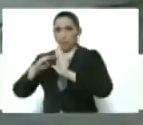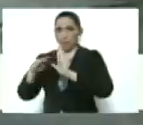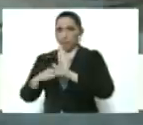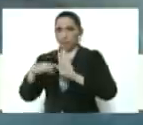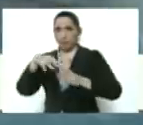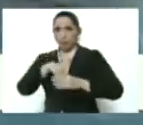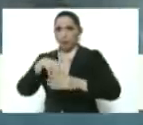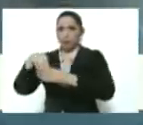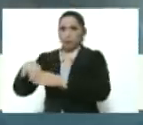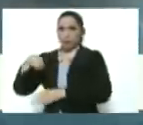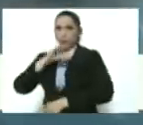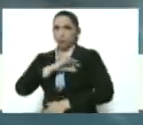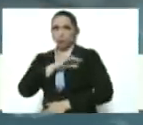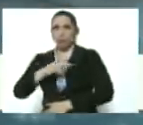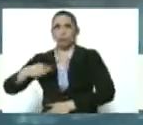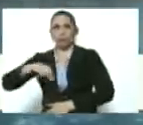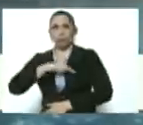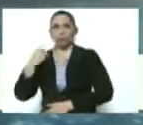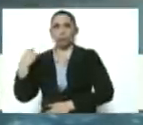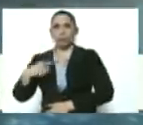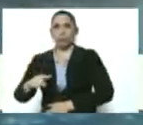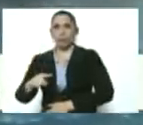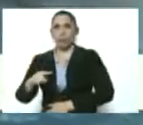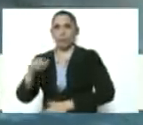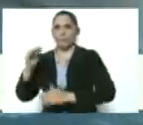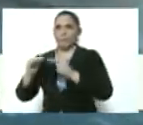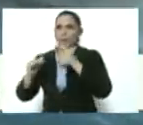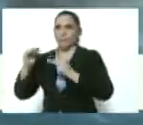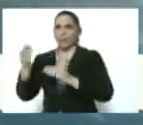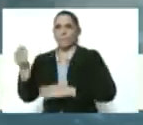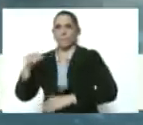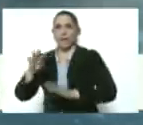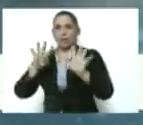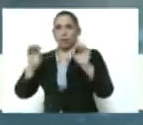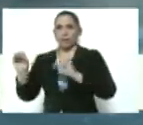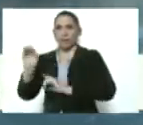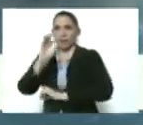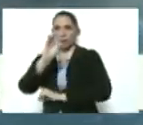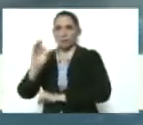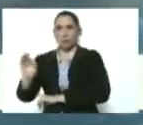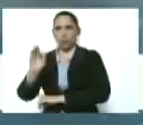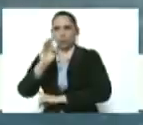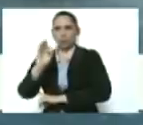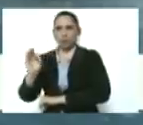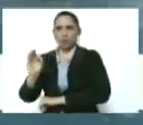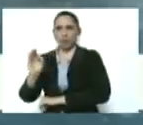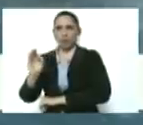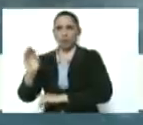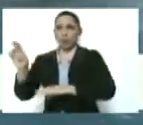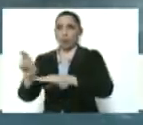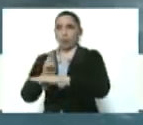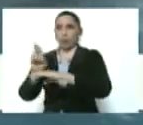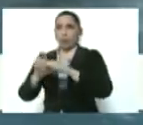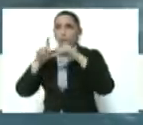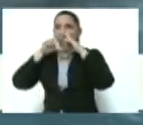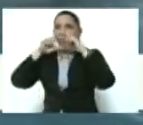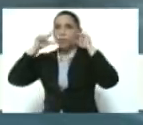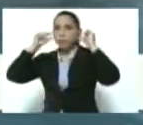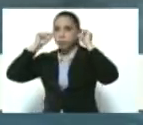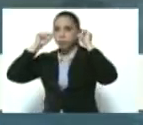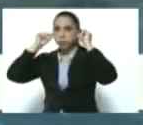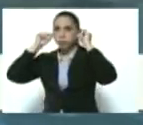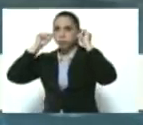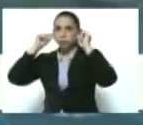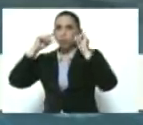social nosotros tenemos un promedio de más de un 90 por ciento en lo que es el uso del tapabocas a